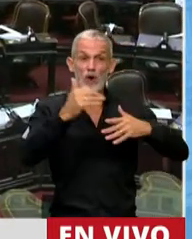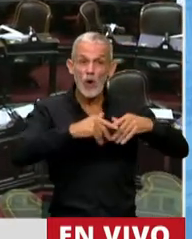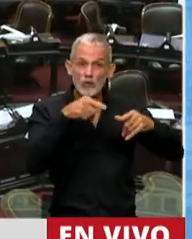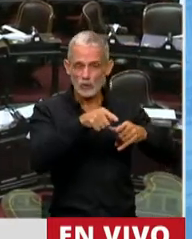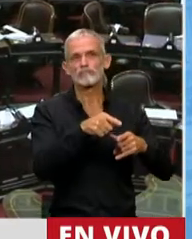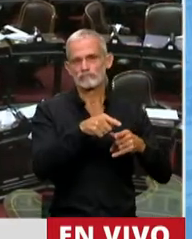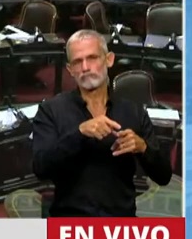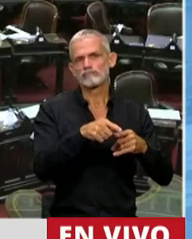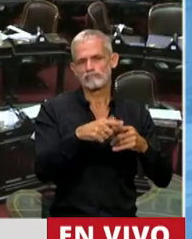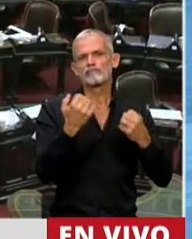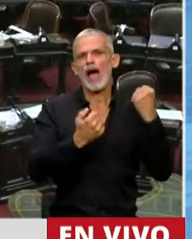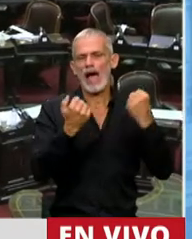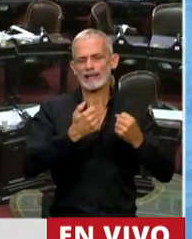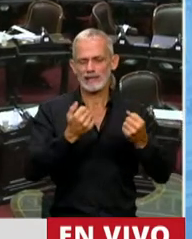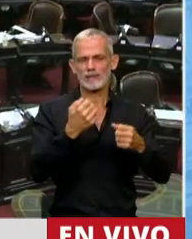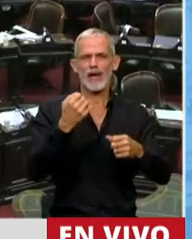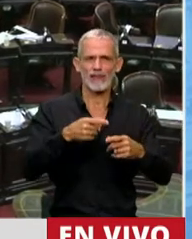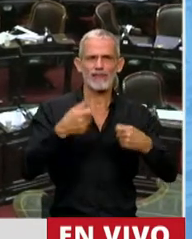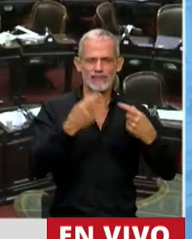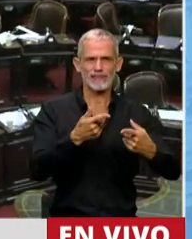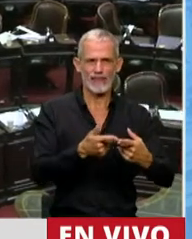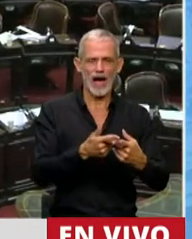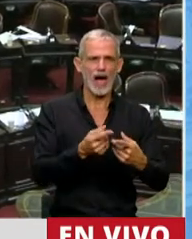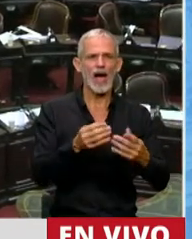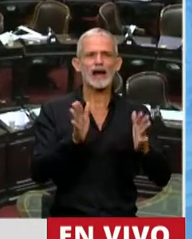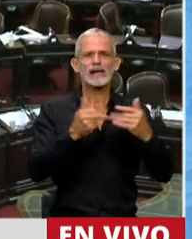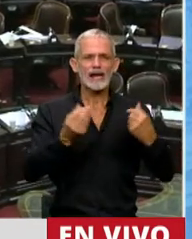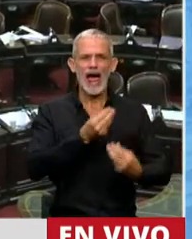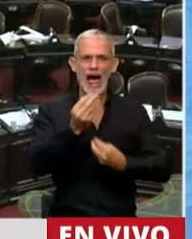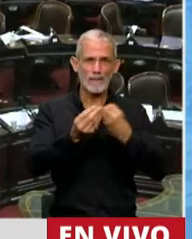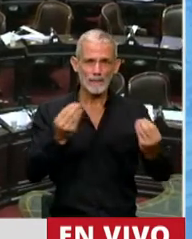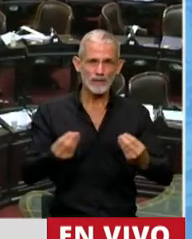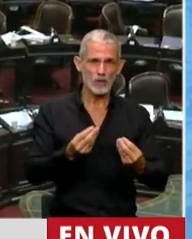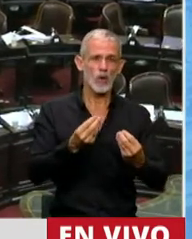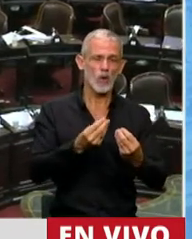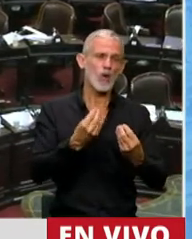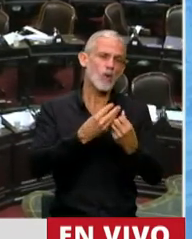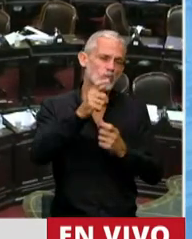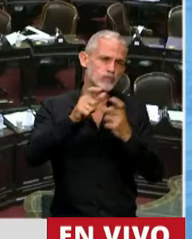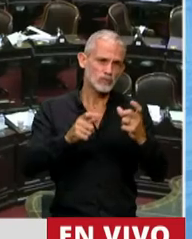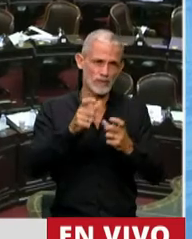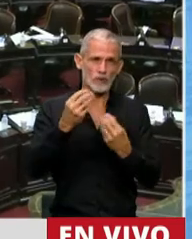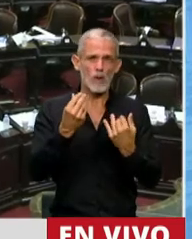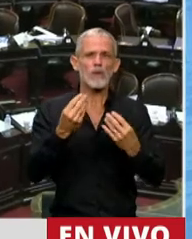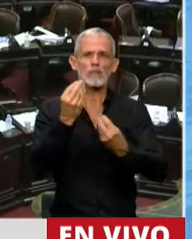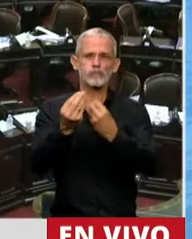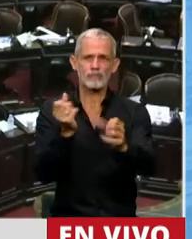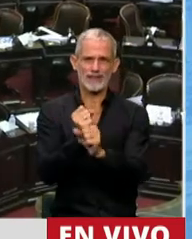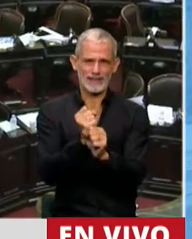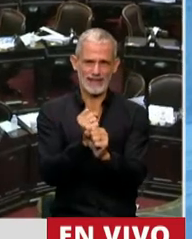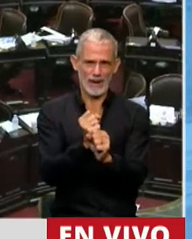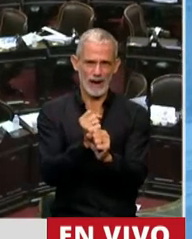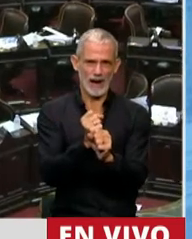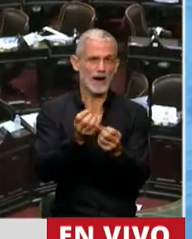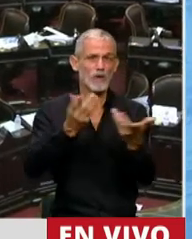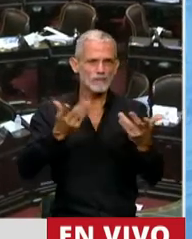es una actividad económica dinámica que genera de forma rápida una gran cantidad de puestos de trabajo y que reactiva la economía, ya